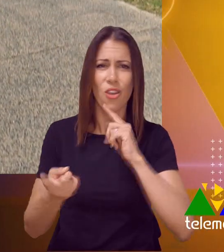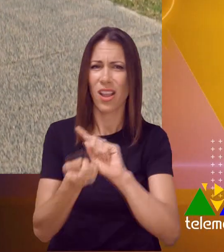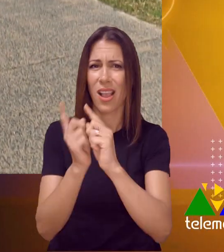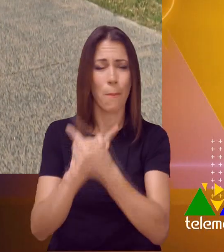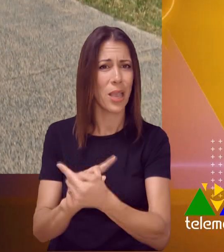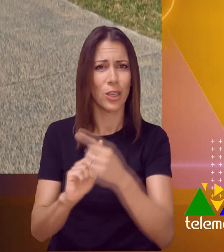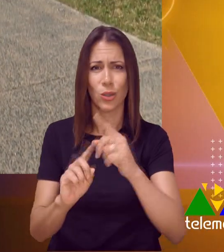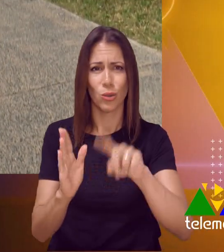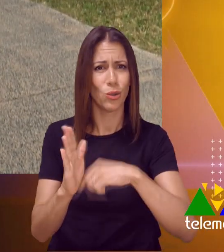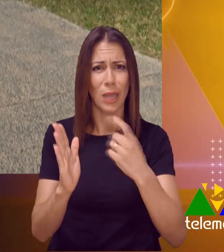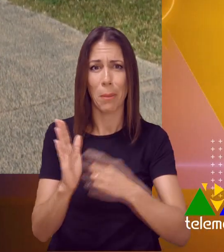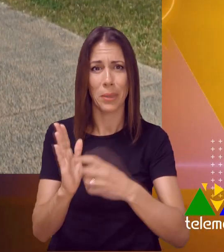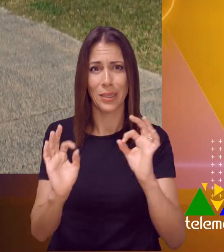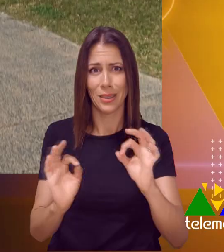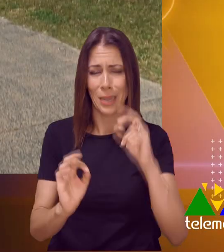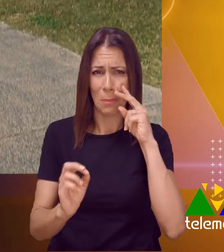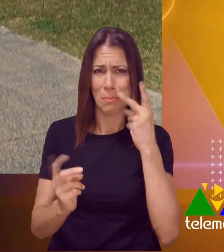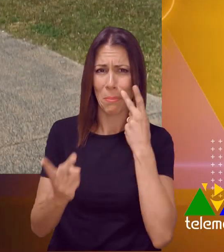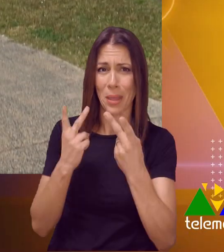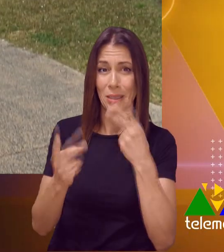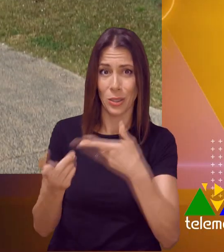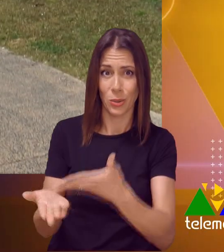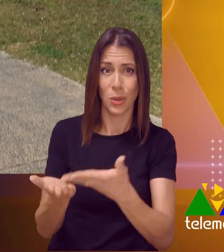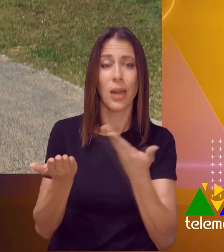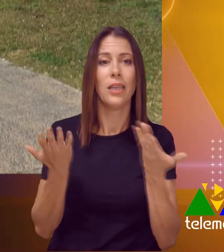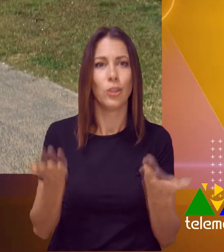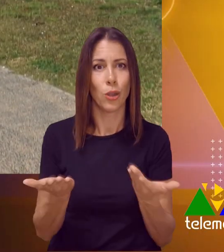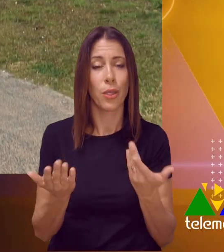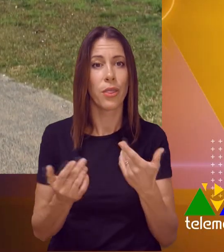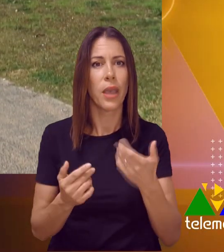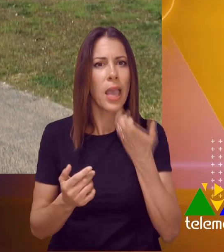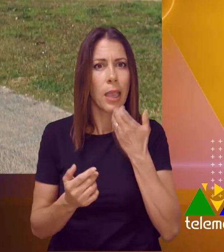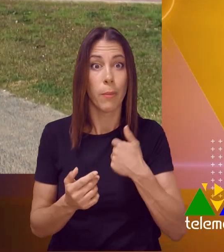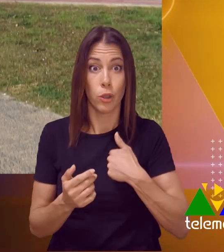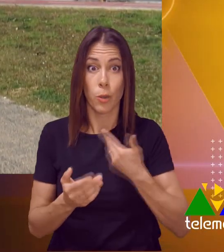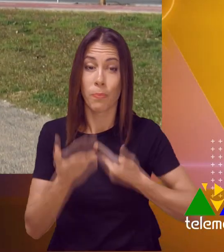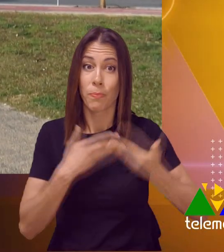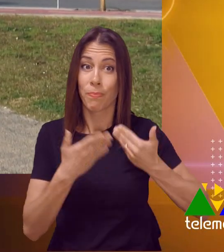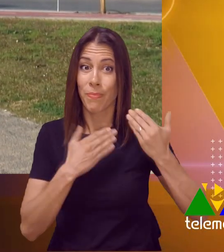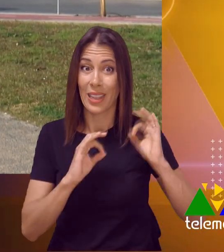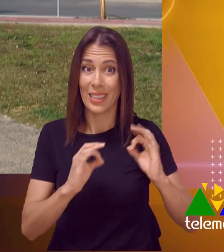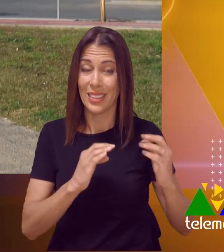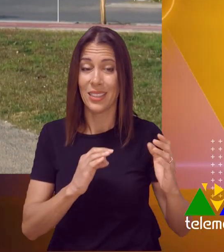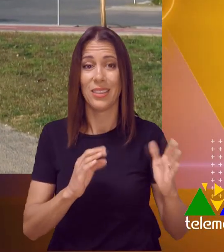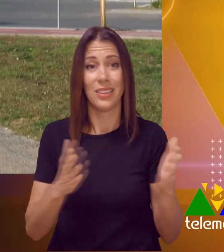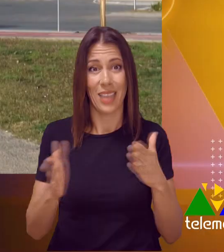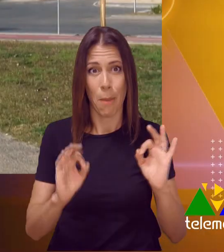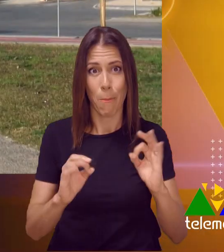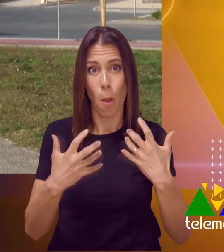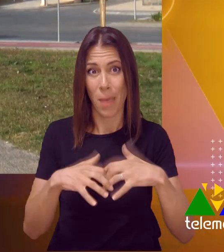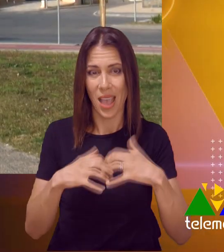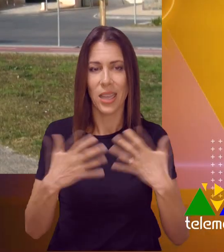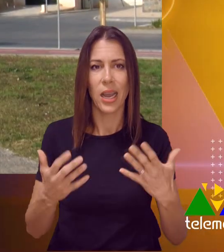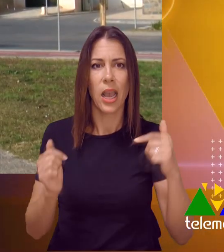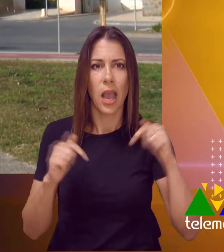la perspectiva. Si nos trasladáramos un poco la máquina del tiempo, hoy veríamos que por aquí pasaba la